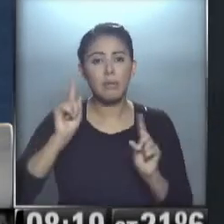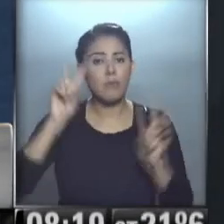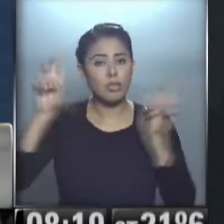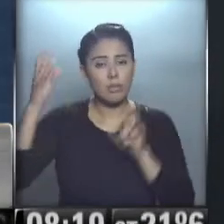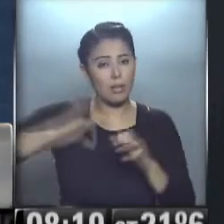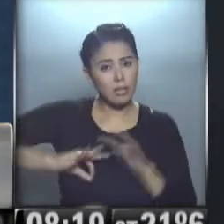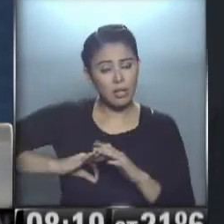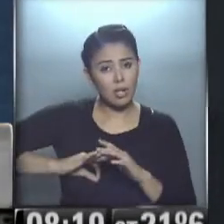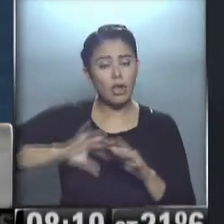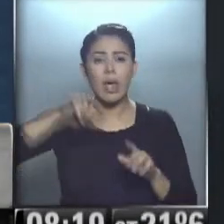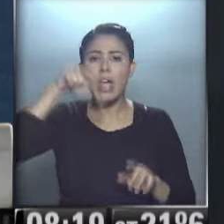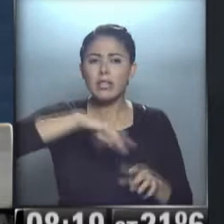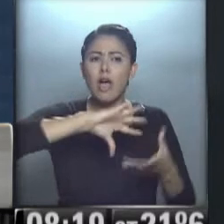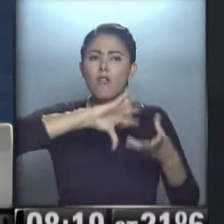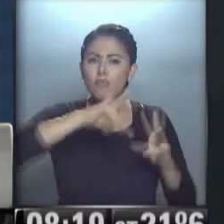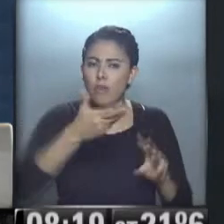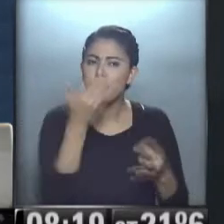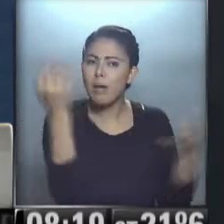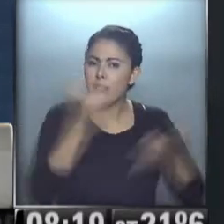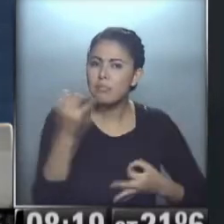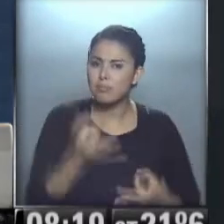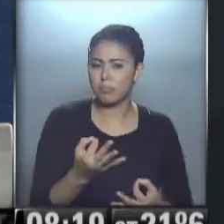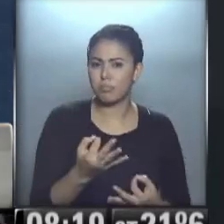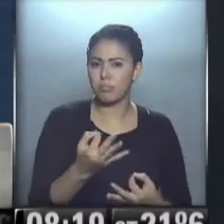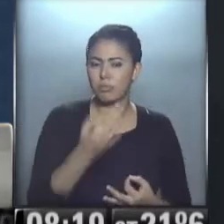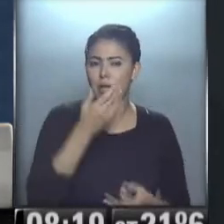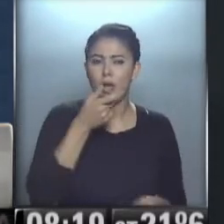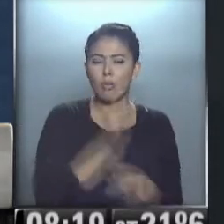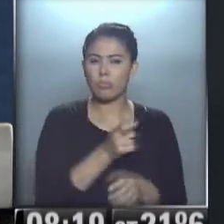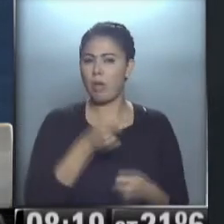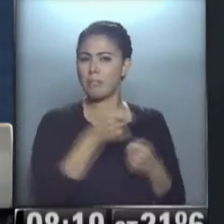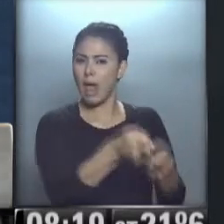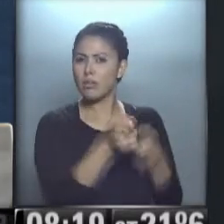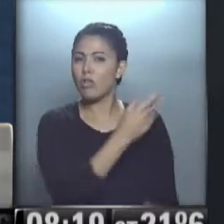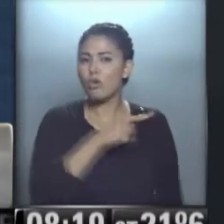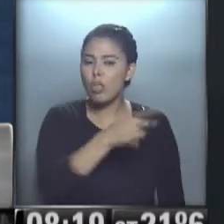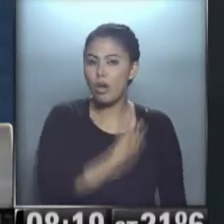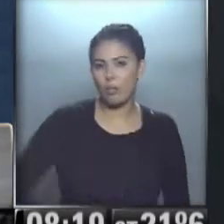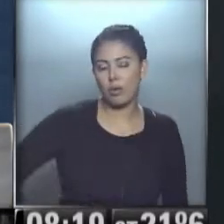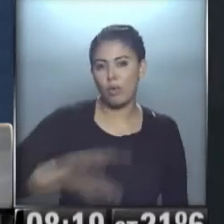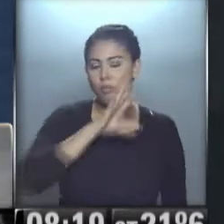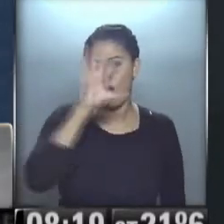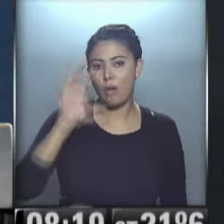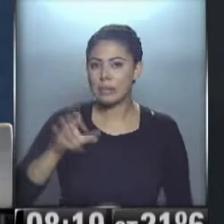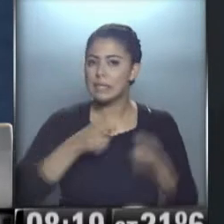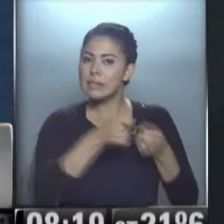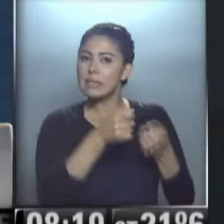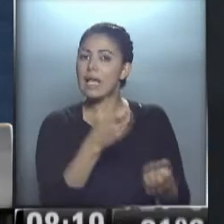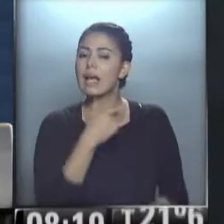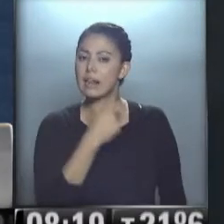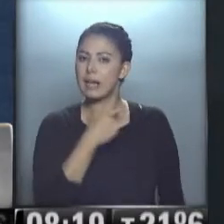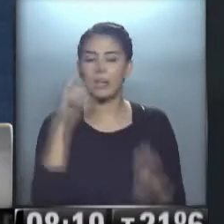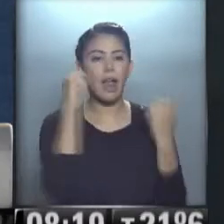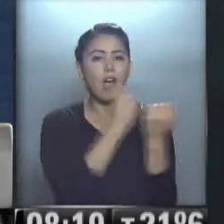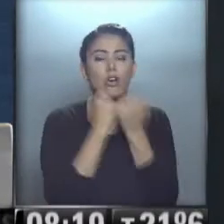no es el método ni la manera generando extorsión a los gobiernos provinciales para promover un sistema de